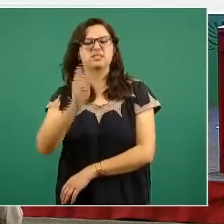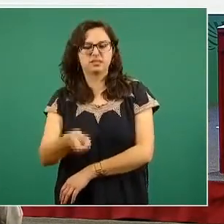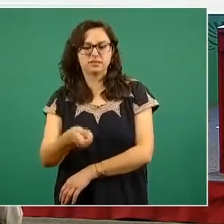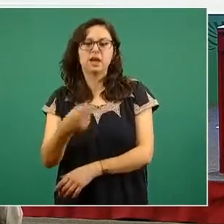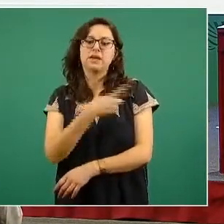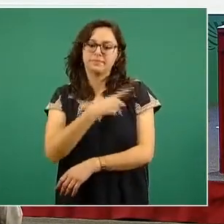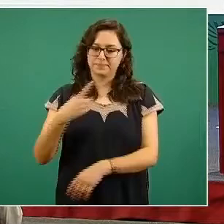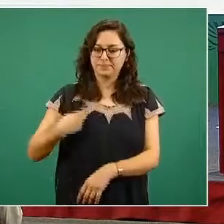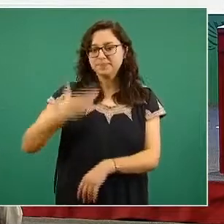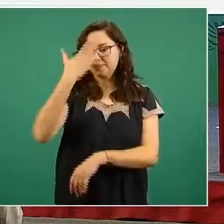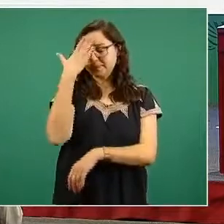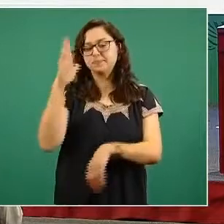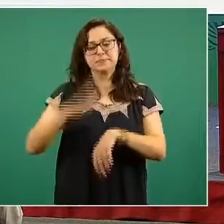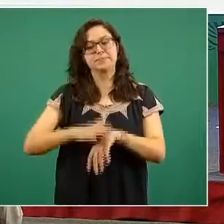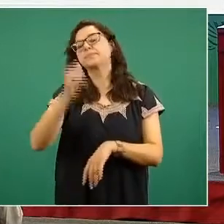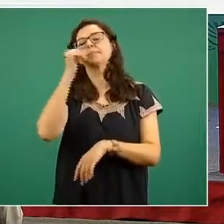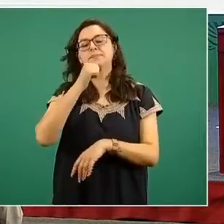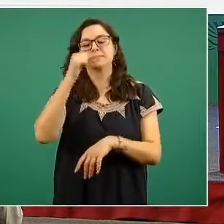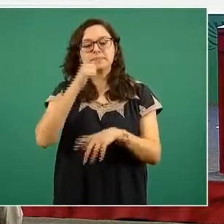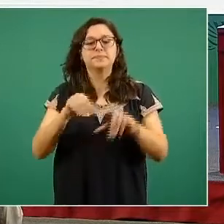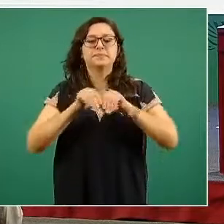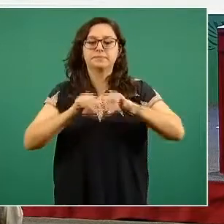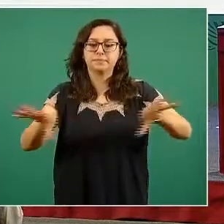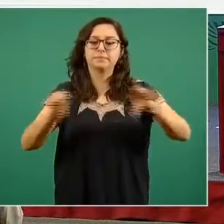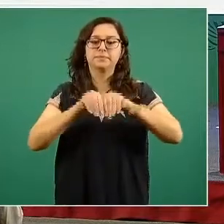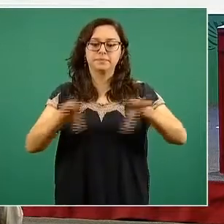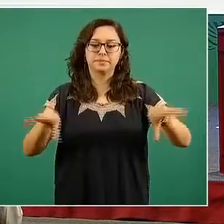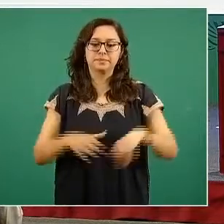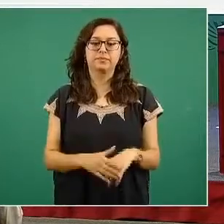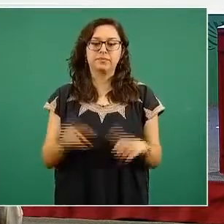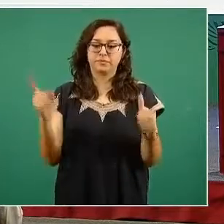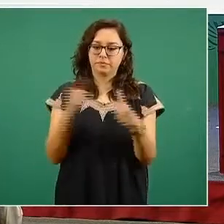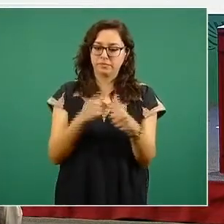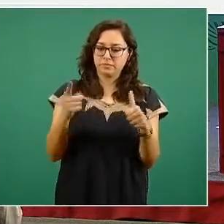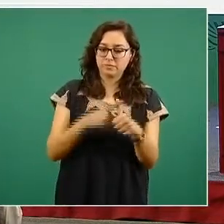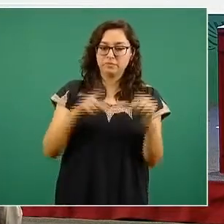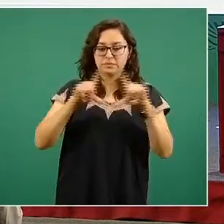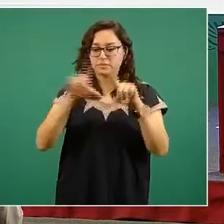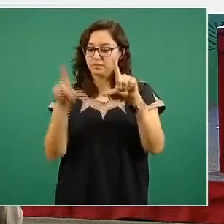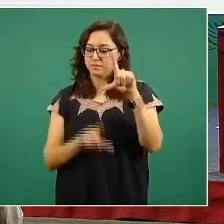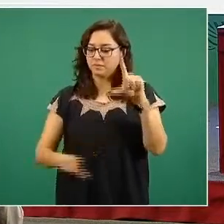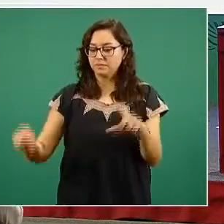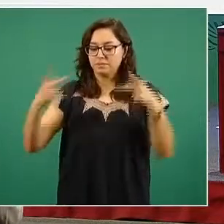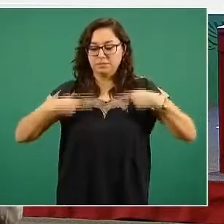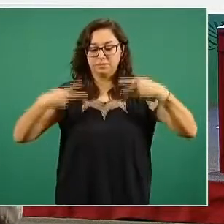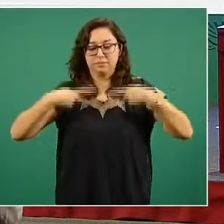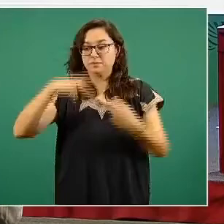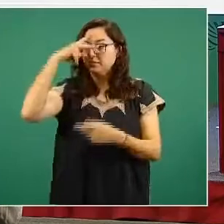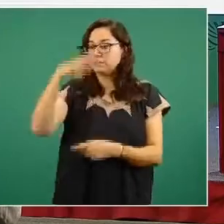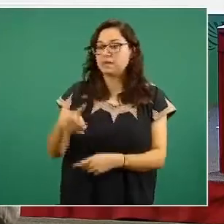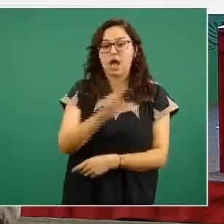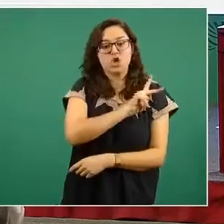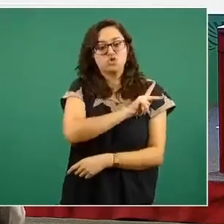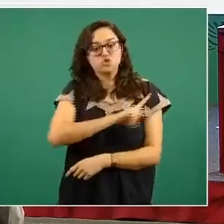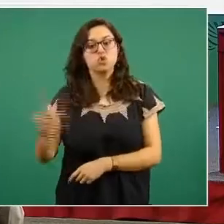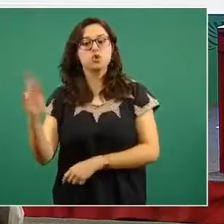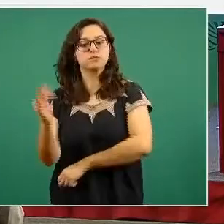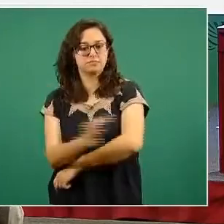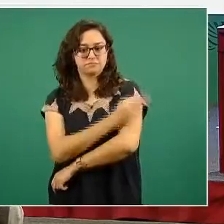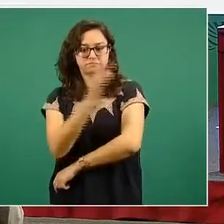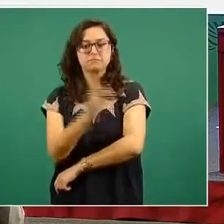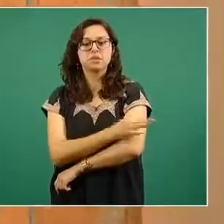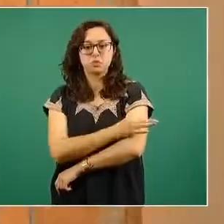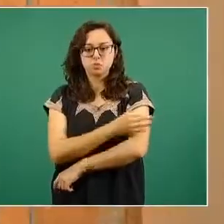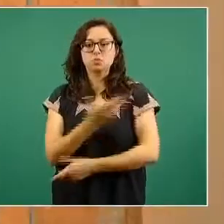Número 1, la meta es universal. Vamos a vacunar a toda la población mexicana. Habrá vacuna